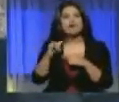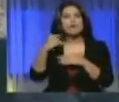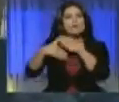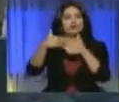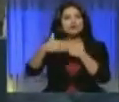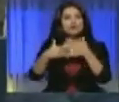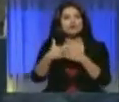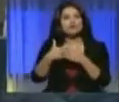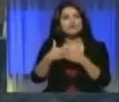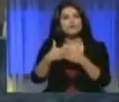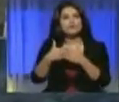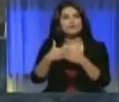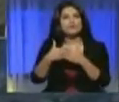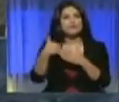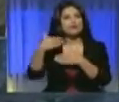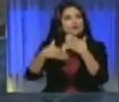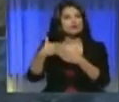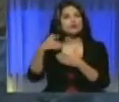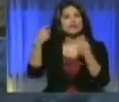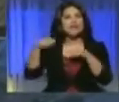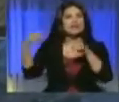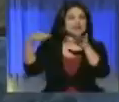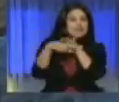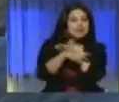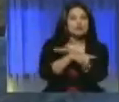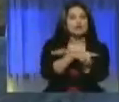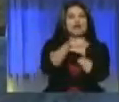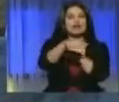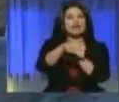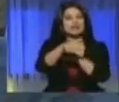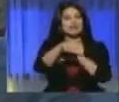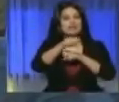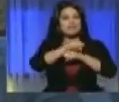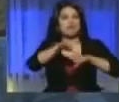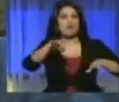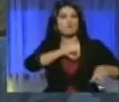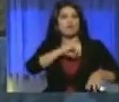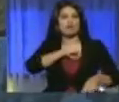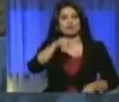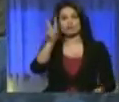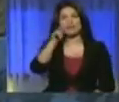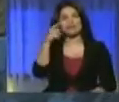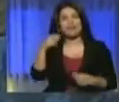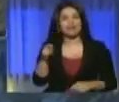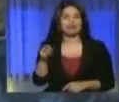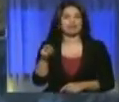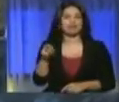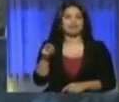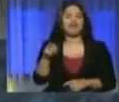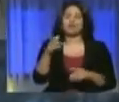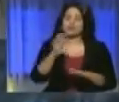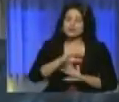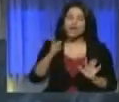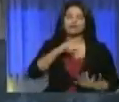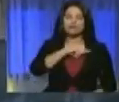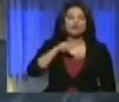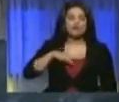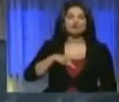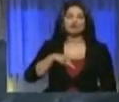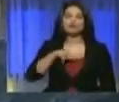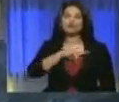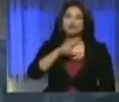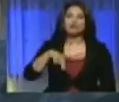desestabilización quieren causar pues el terror acá en el país, y por eso pues estamos haciendo un